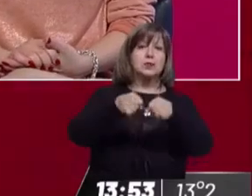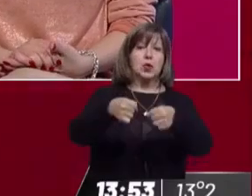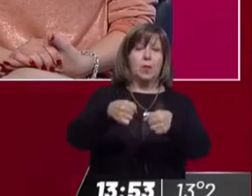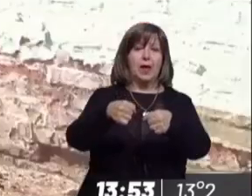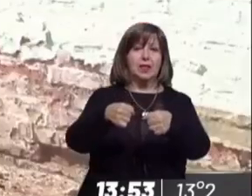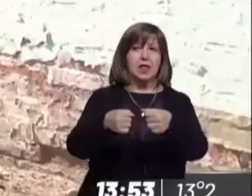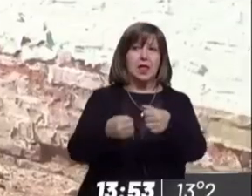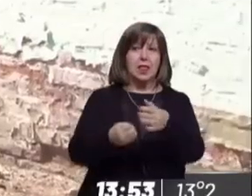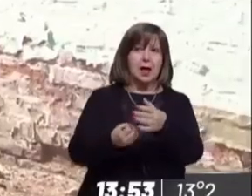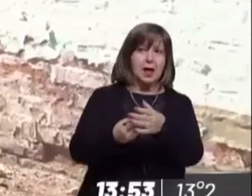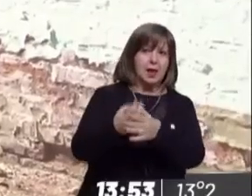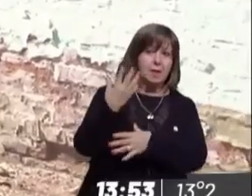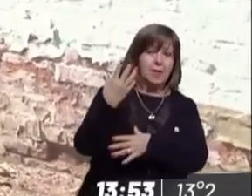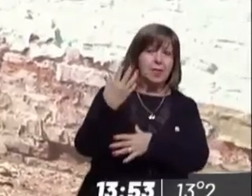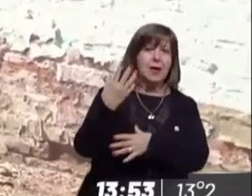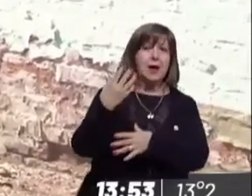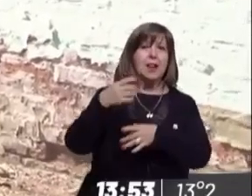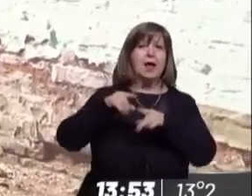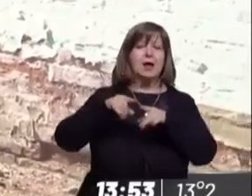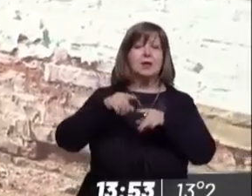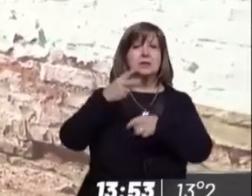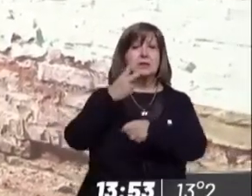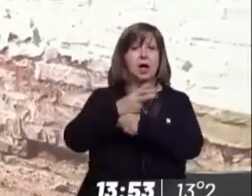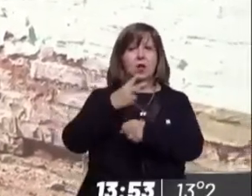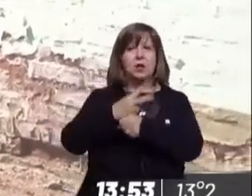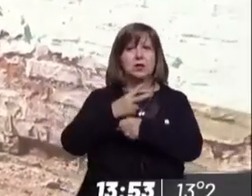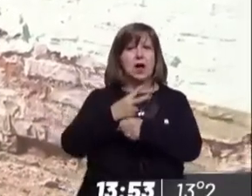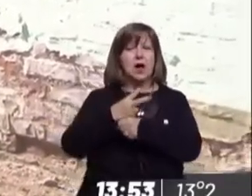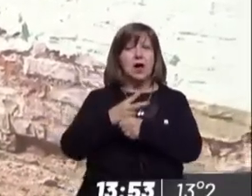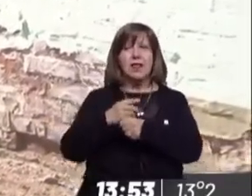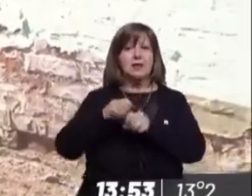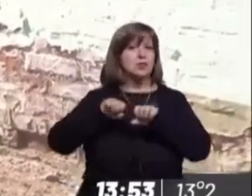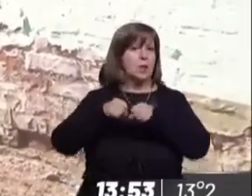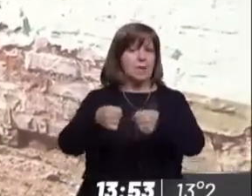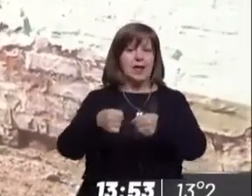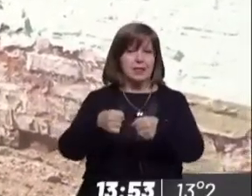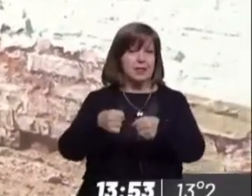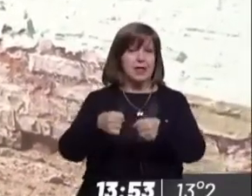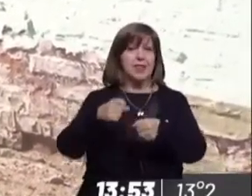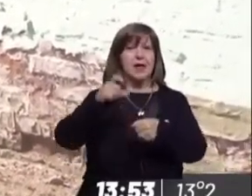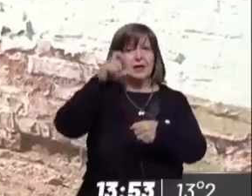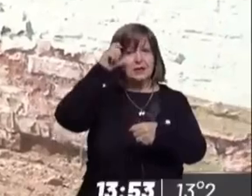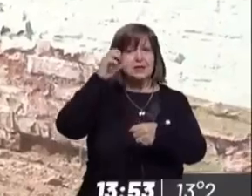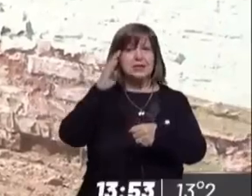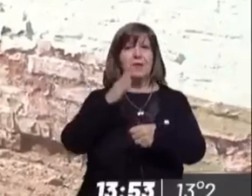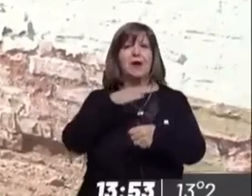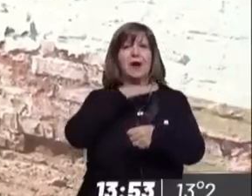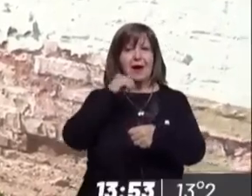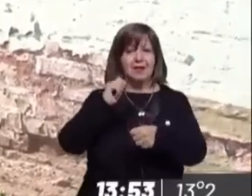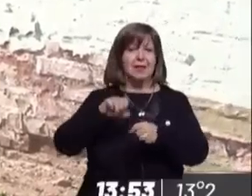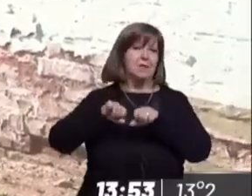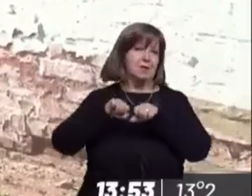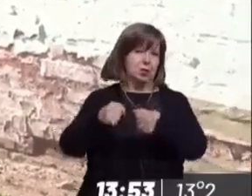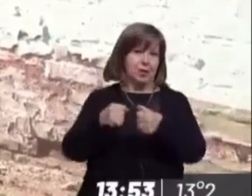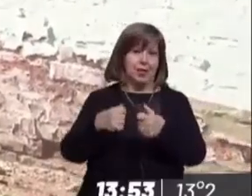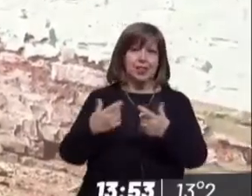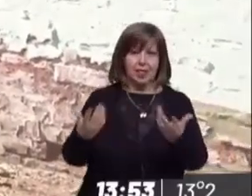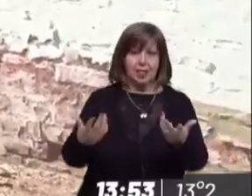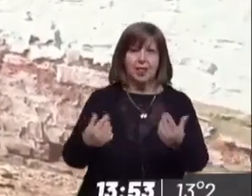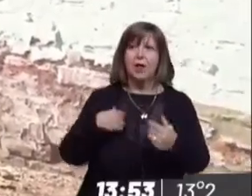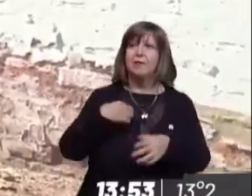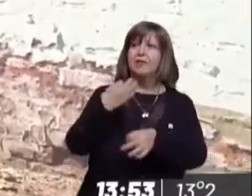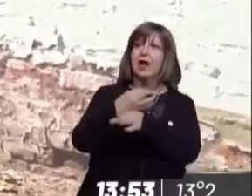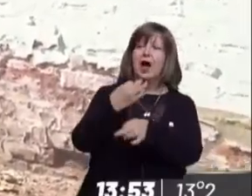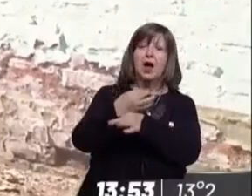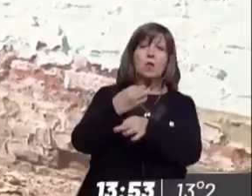turno secundaria, turno también de CEPJA, donde vienen adultos, pero están suspendidas porque lo que ocurrió es un acto de vandalismo. Estamos en esta escuela